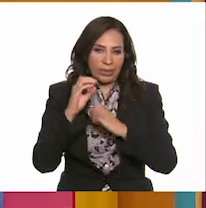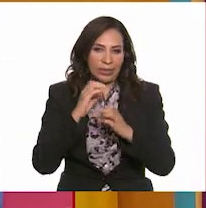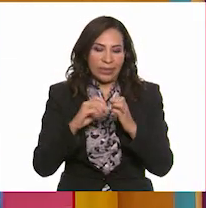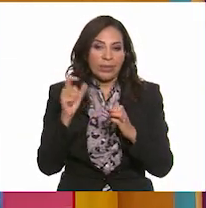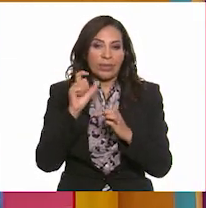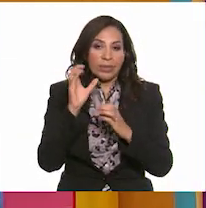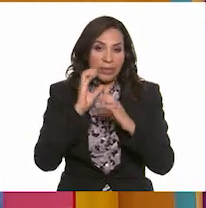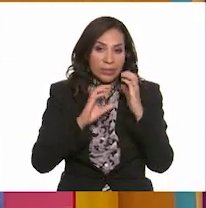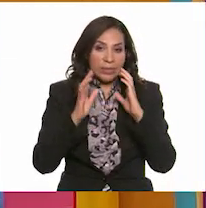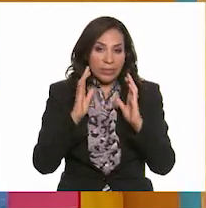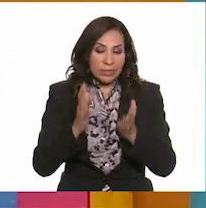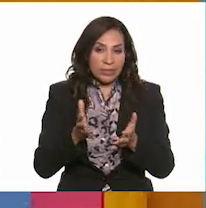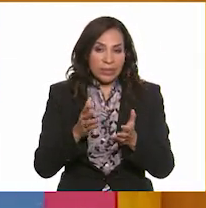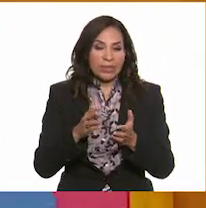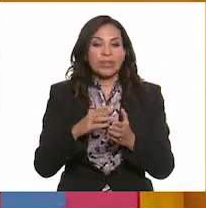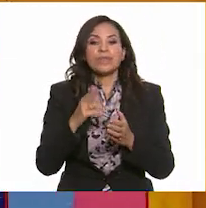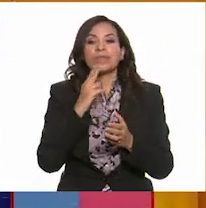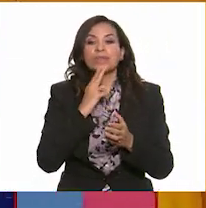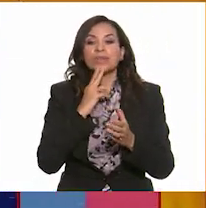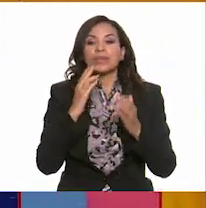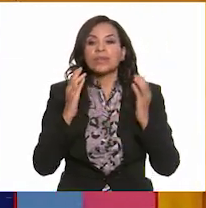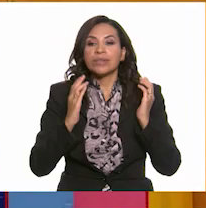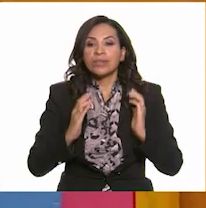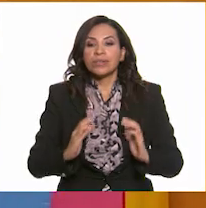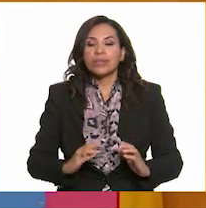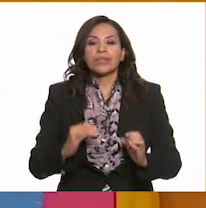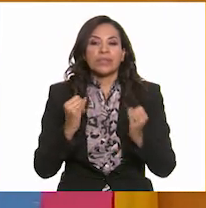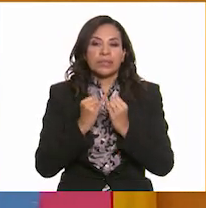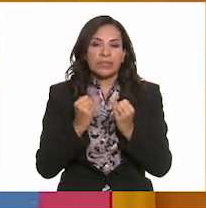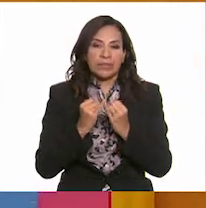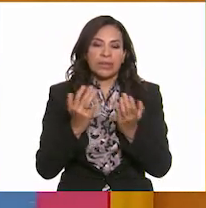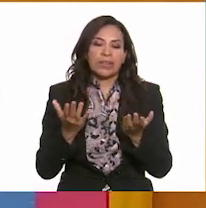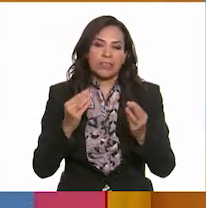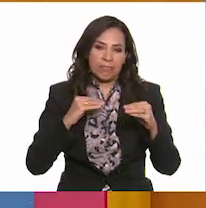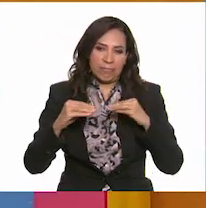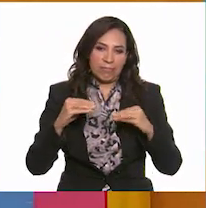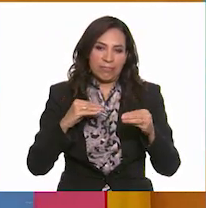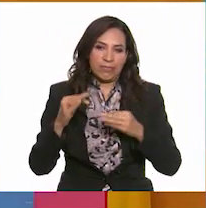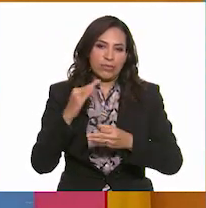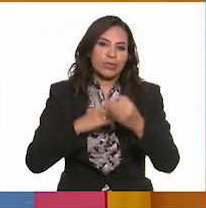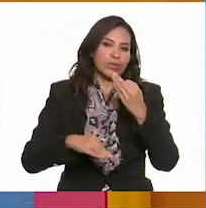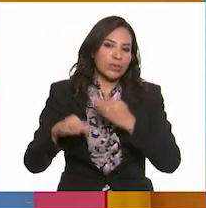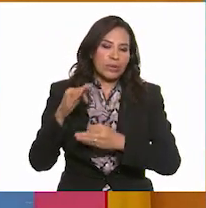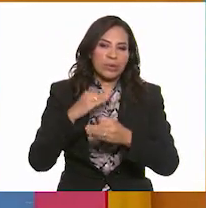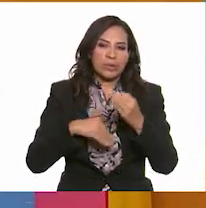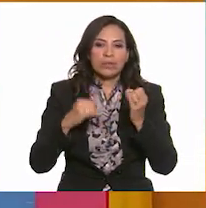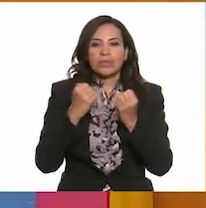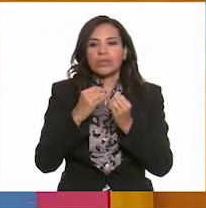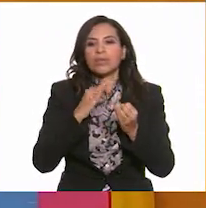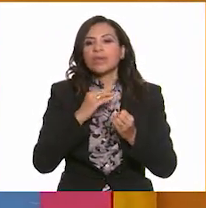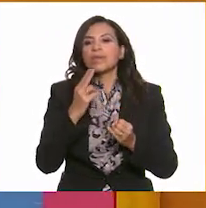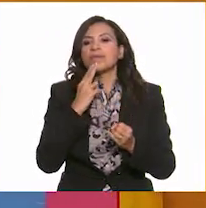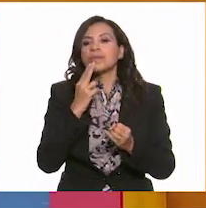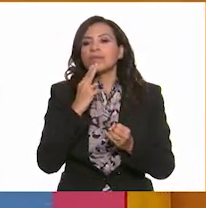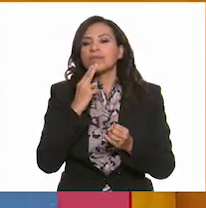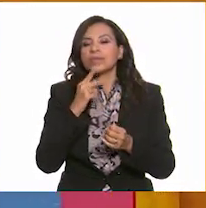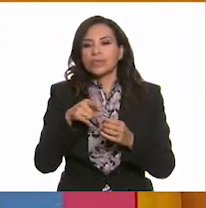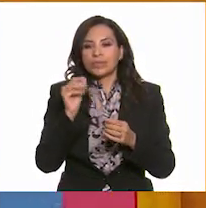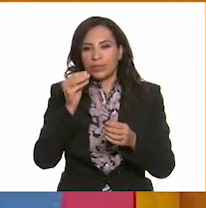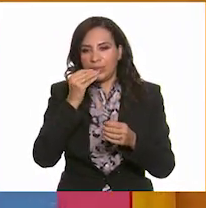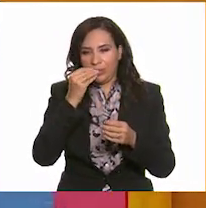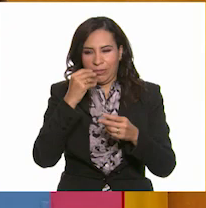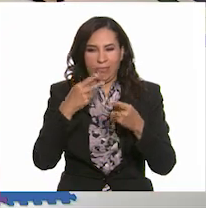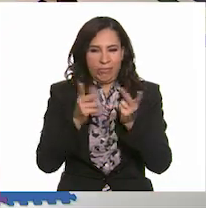ya están cantando, ya están usando el cuerpo y además están moviendo todo, todo, todo. Incluso pueden utilizar hasta los trastes de su